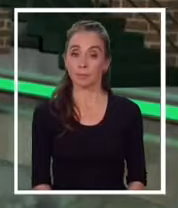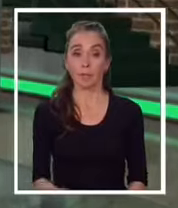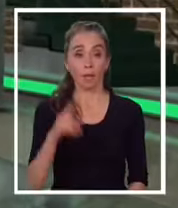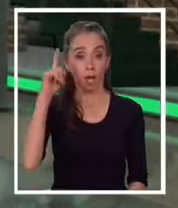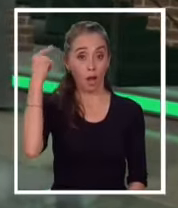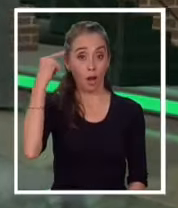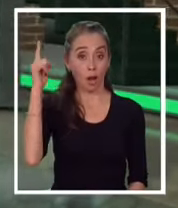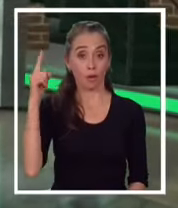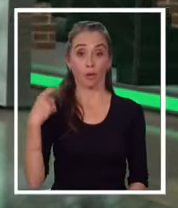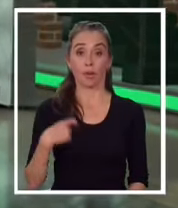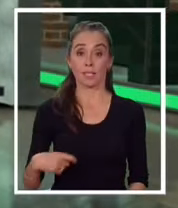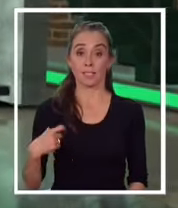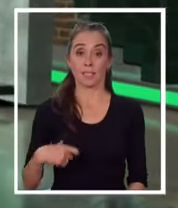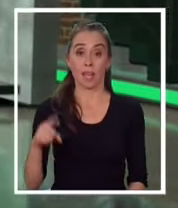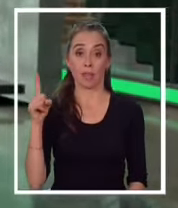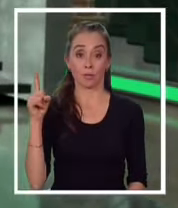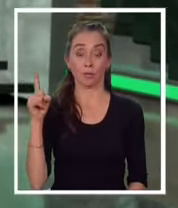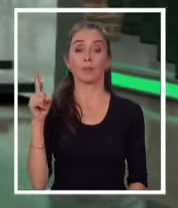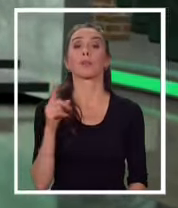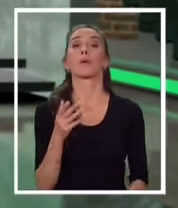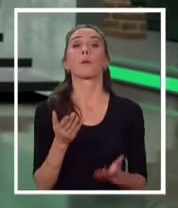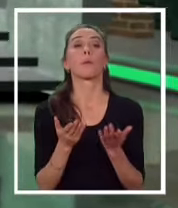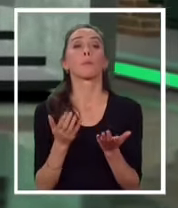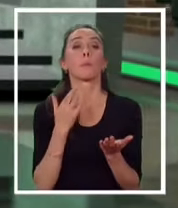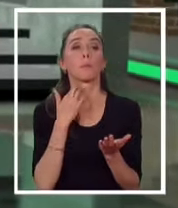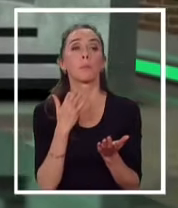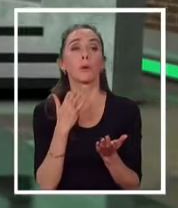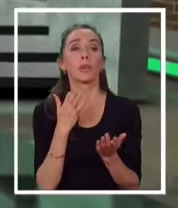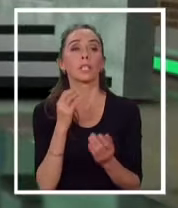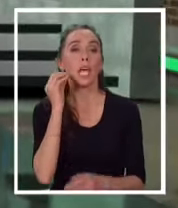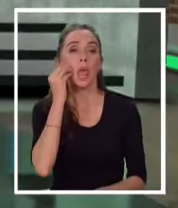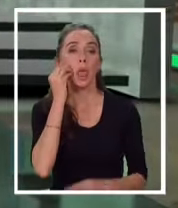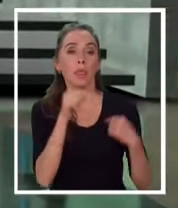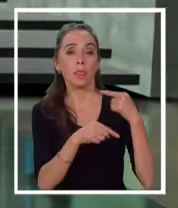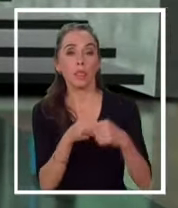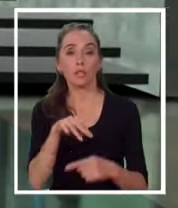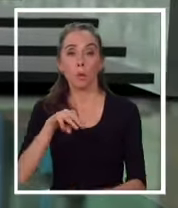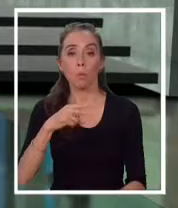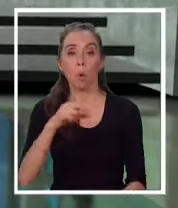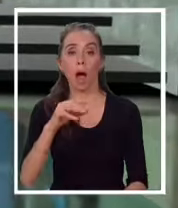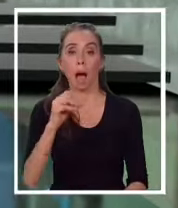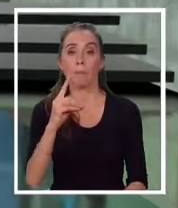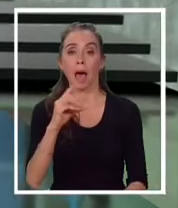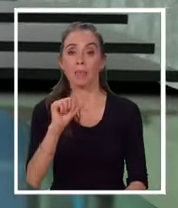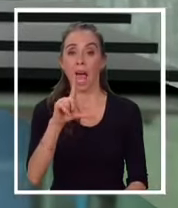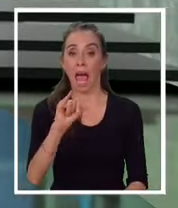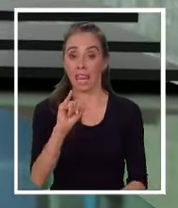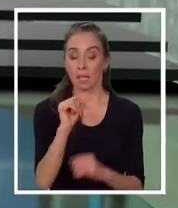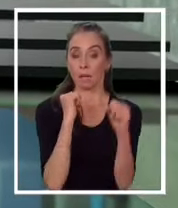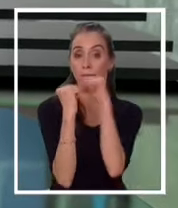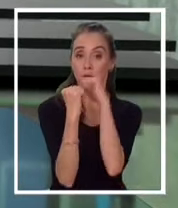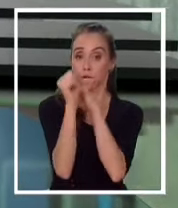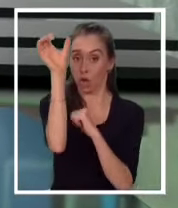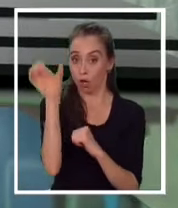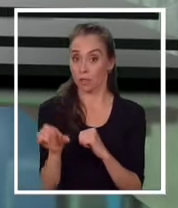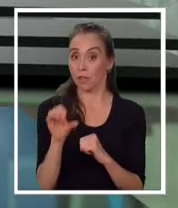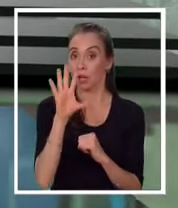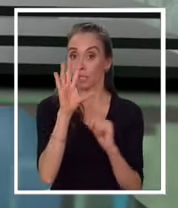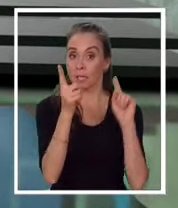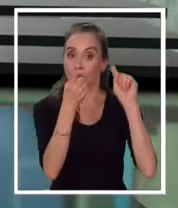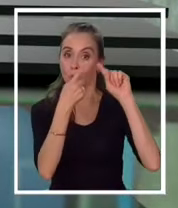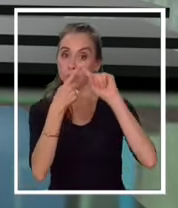Locura en los Estados Unidos de Norteamérica por el nieto de Muhammad Ali. Es boxeador, lleva